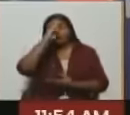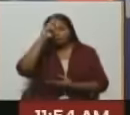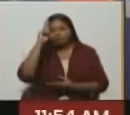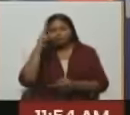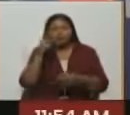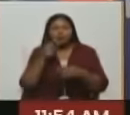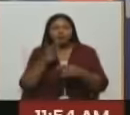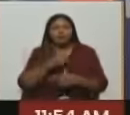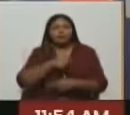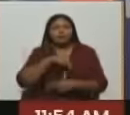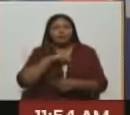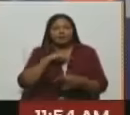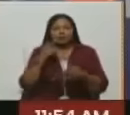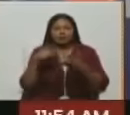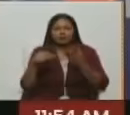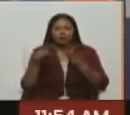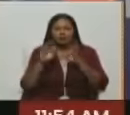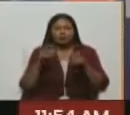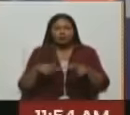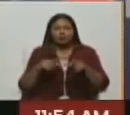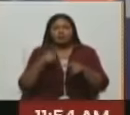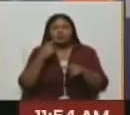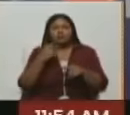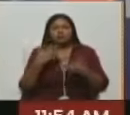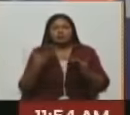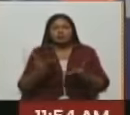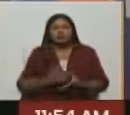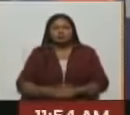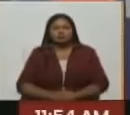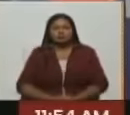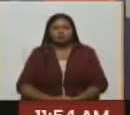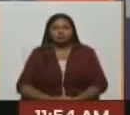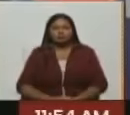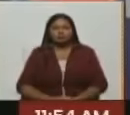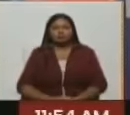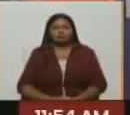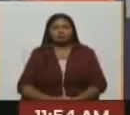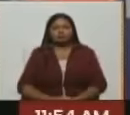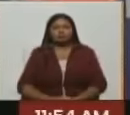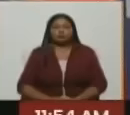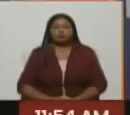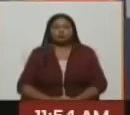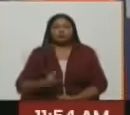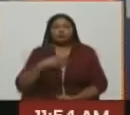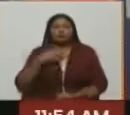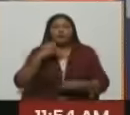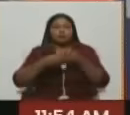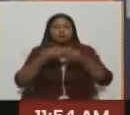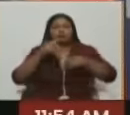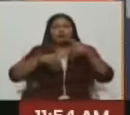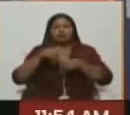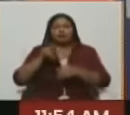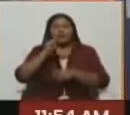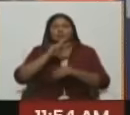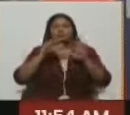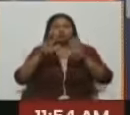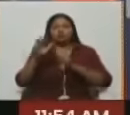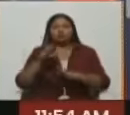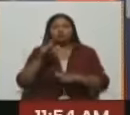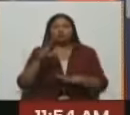Europa, Norteamérica, etcétera, decían que no iba a haber elecciones el 28 de julio. ¿Por qué?